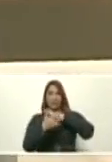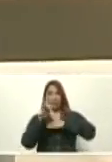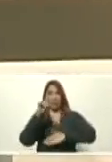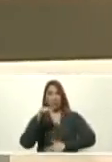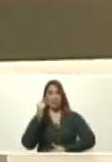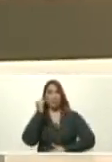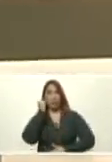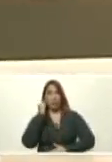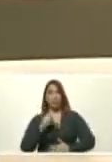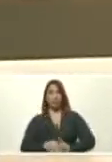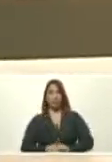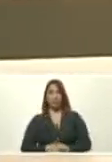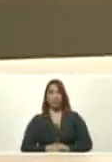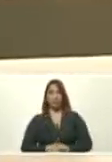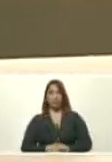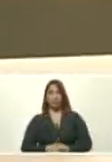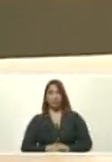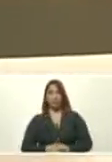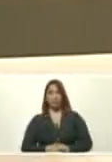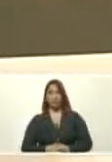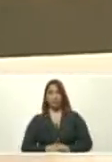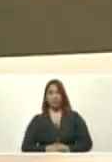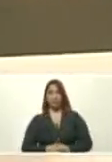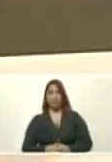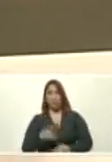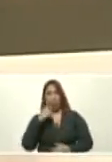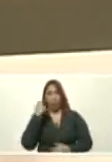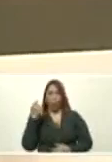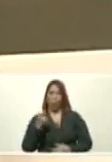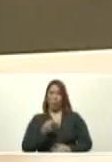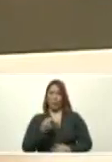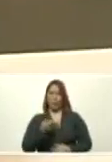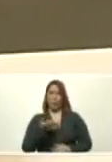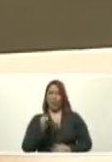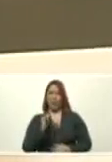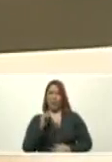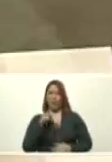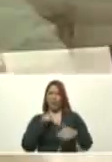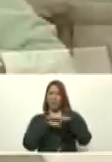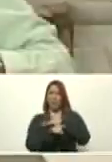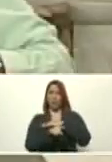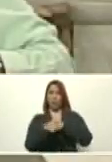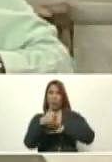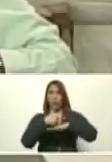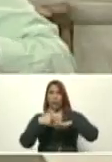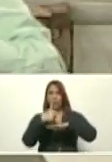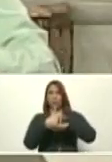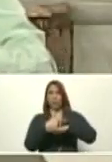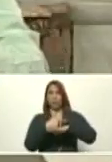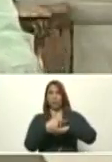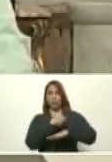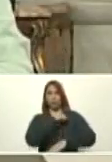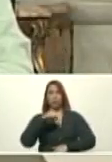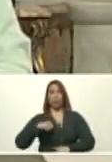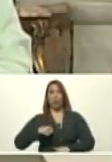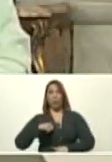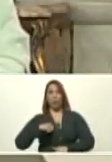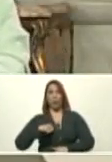y así por el estilo. Y los hombres que estamos en el gobierno somos